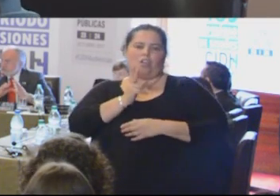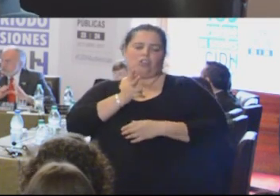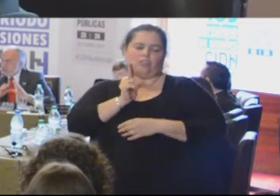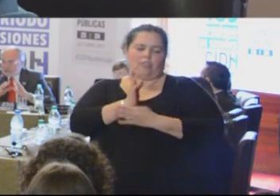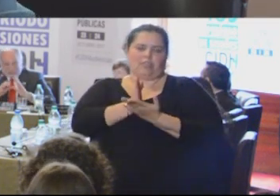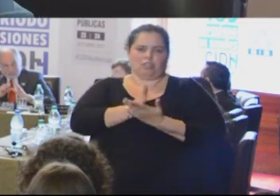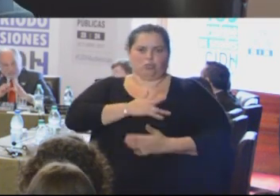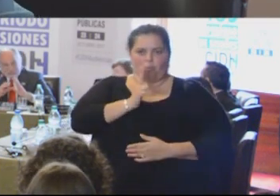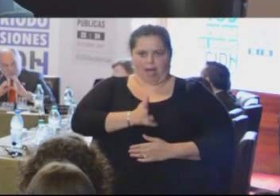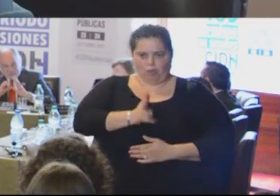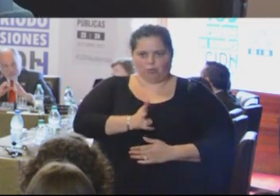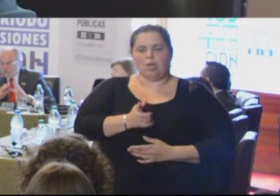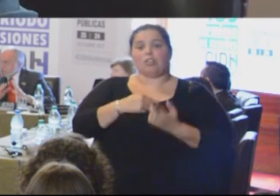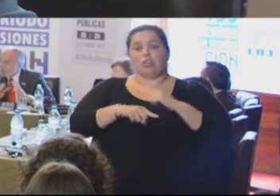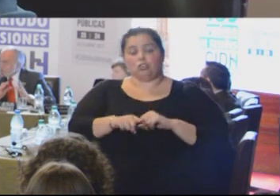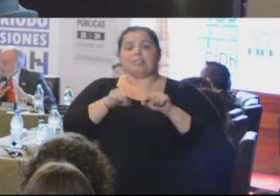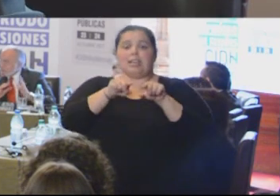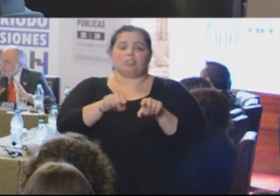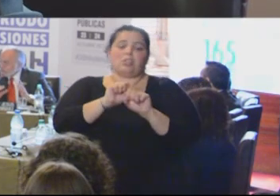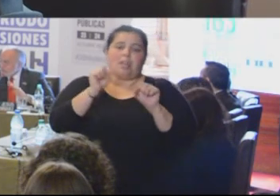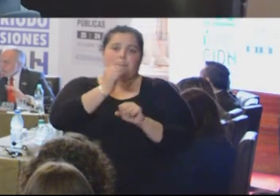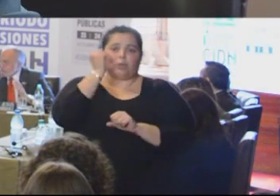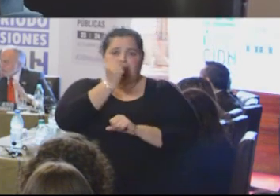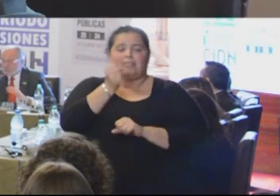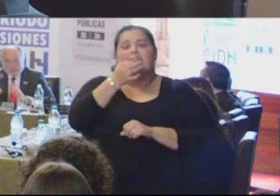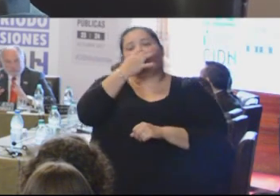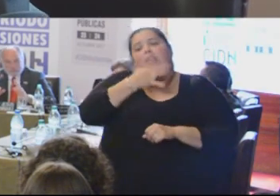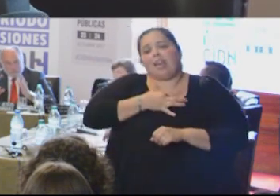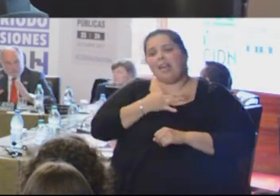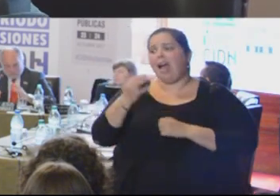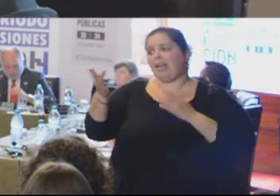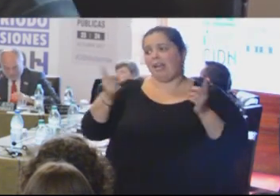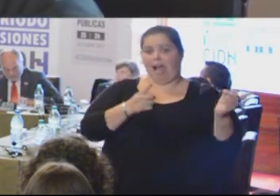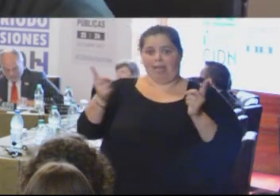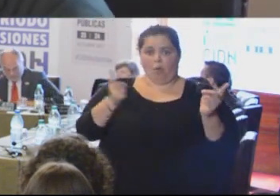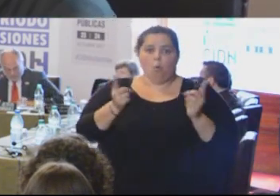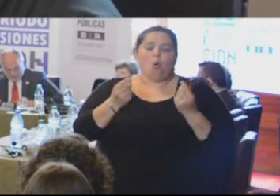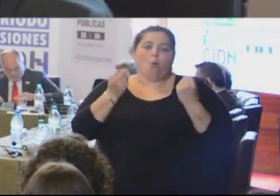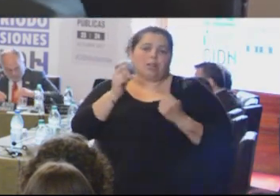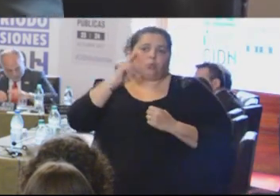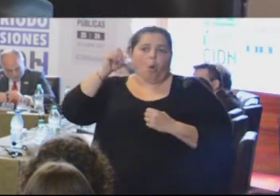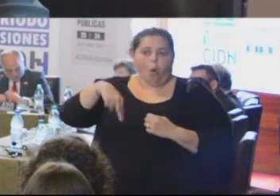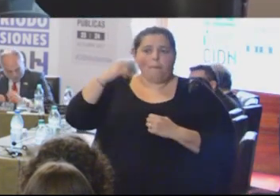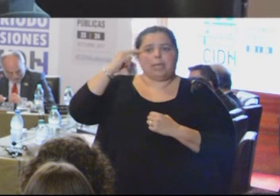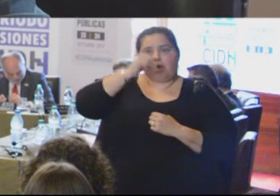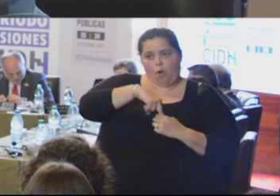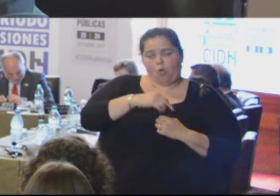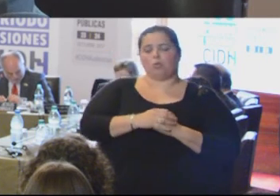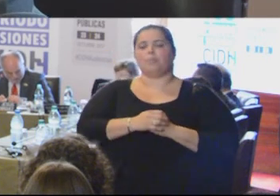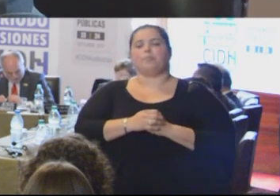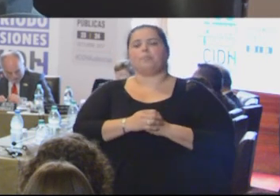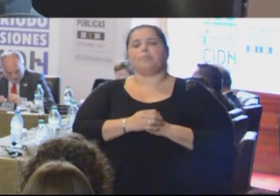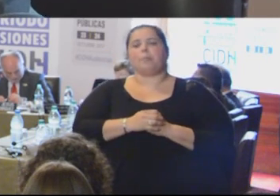sería relevante que nos destacar en la perspectiva de ambas partes sobre el particular y por otra parte